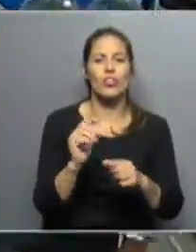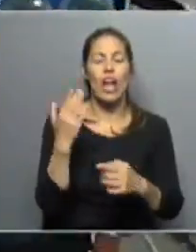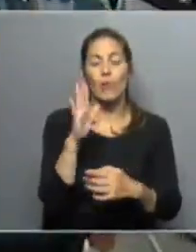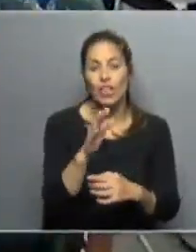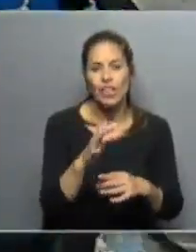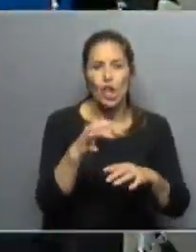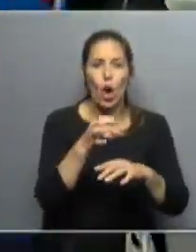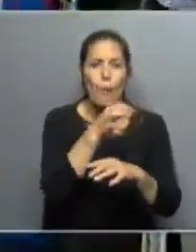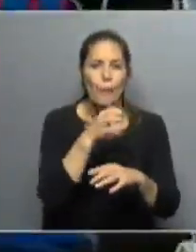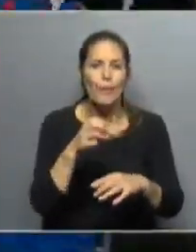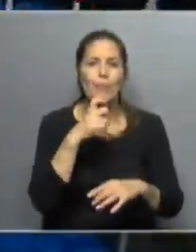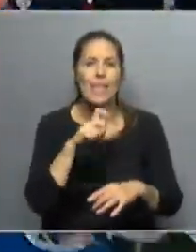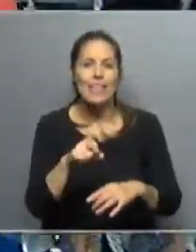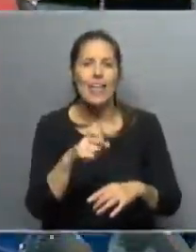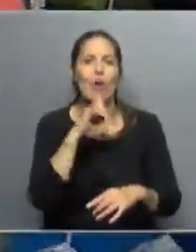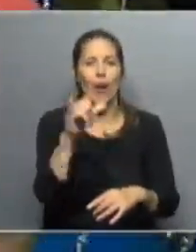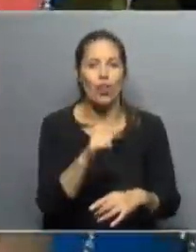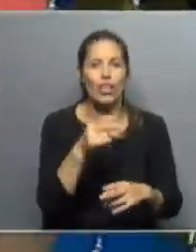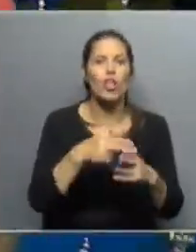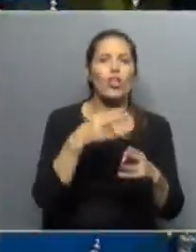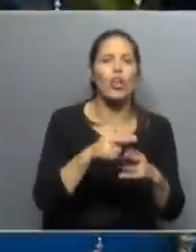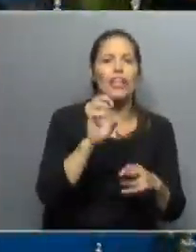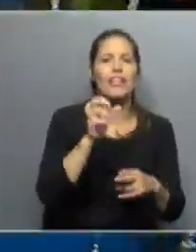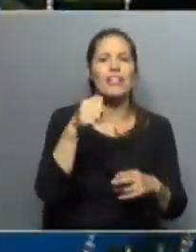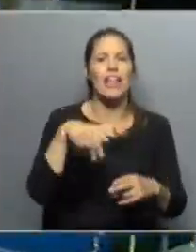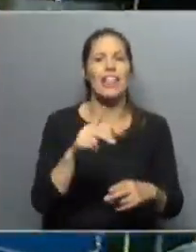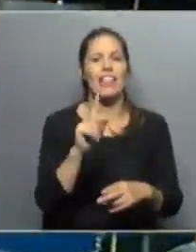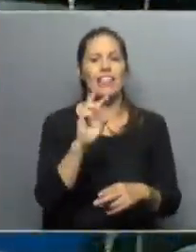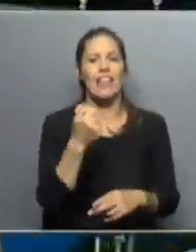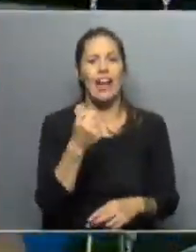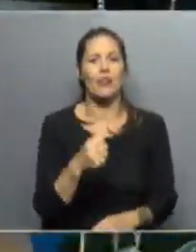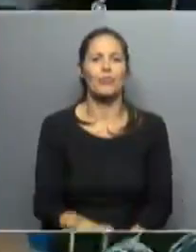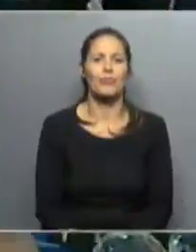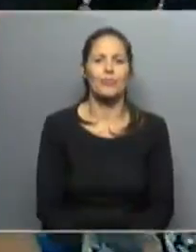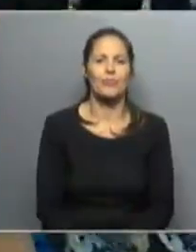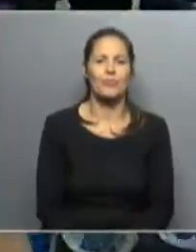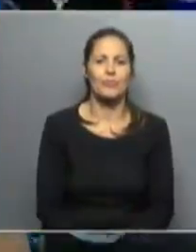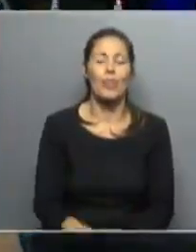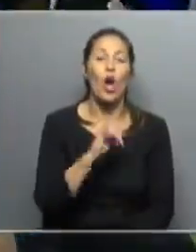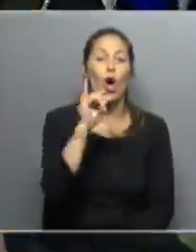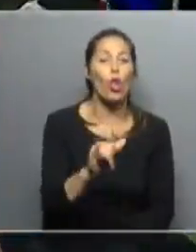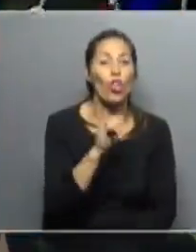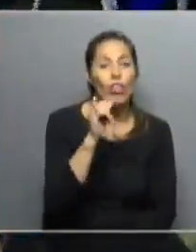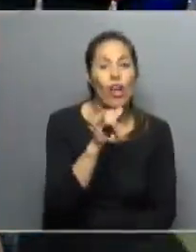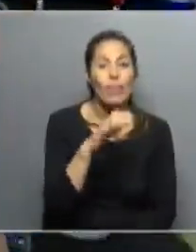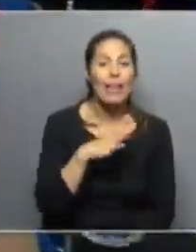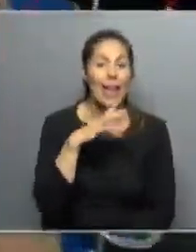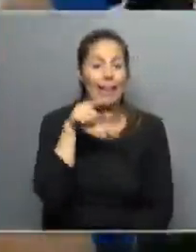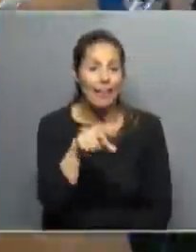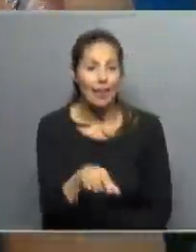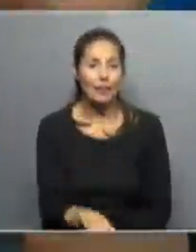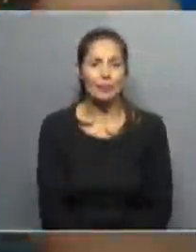piedras. Bueno, ella nos va a contar. ¿Cómo estás? ¿Cómo es tu nombre? Sandra de Pietra, ¿cómo estás? Bueno, contame qué tenemos por